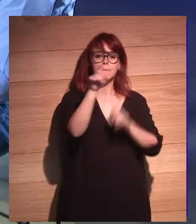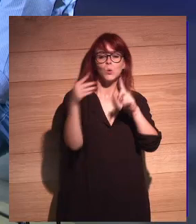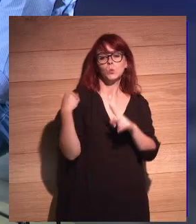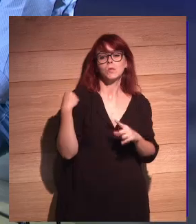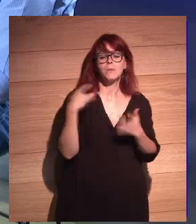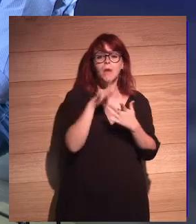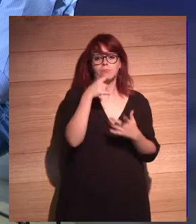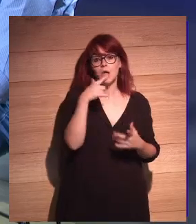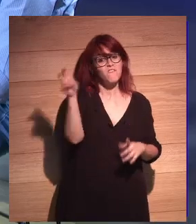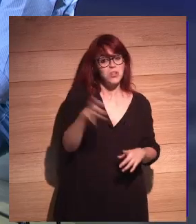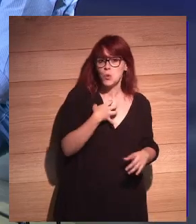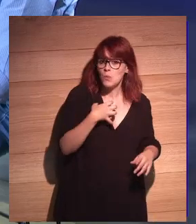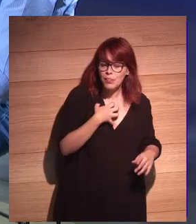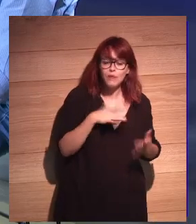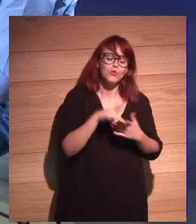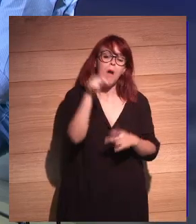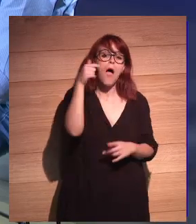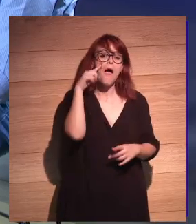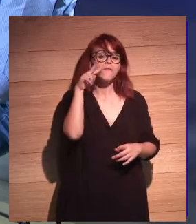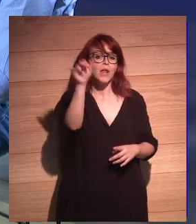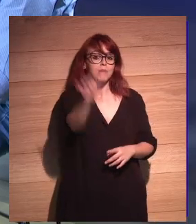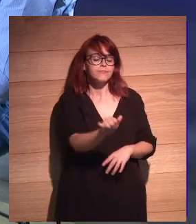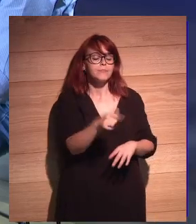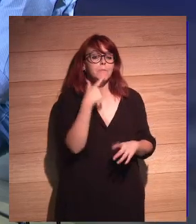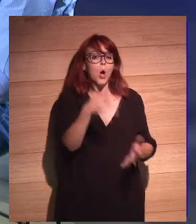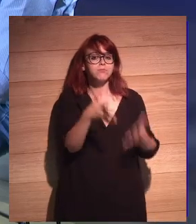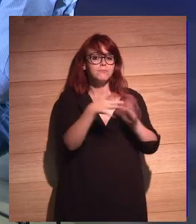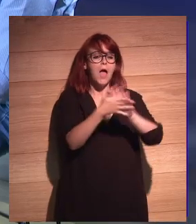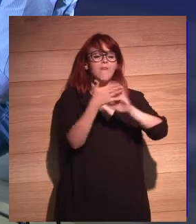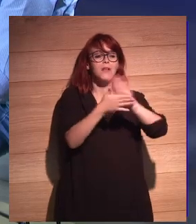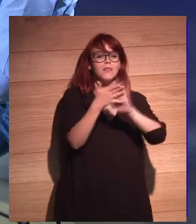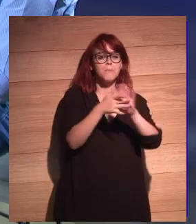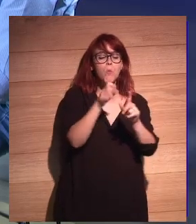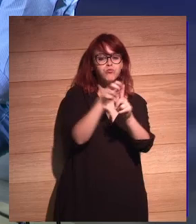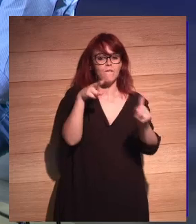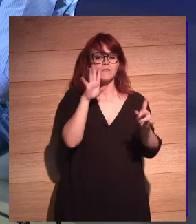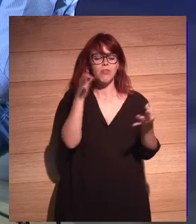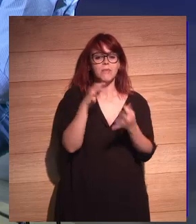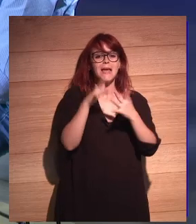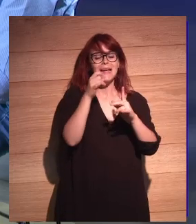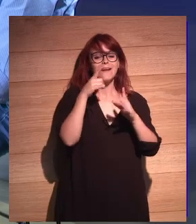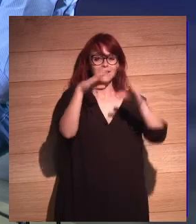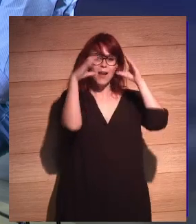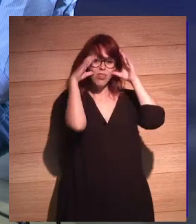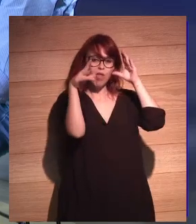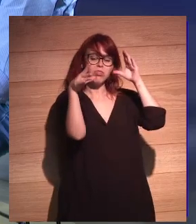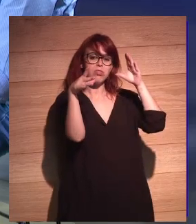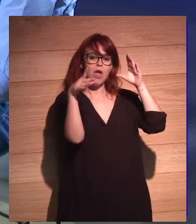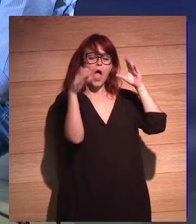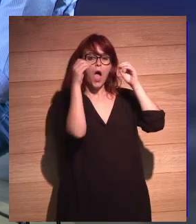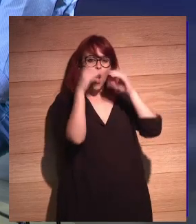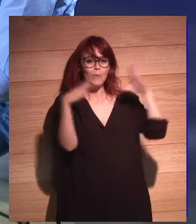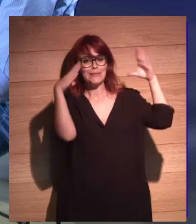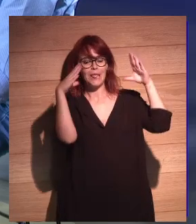pregunta, no ha podido asistir a la sesión de hoy, pero le encantaría que alguien hablase hoy del enfoque que se debe dar a la realidad aumentada e incluso la